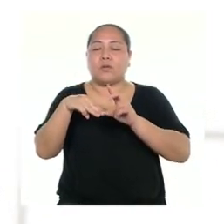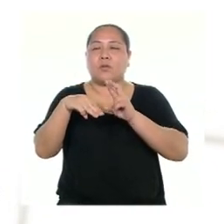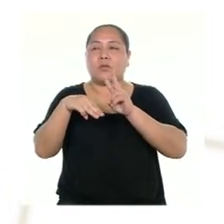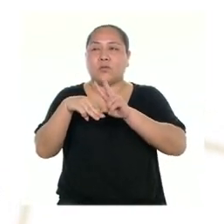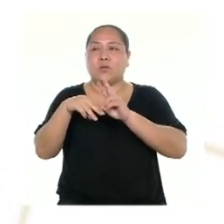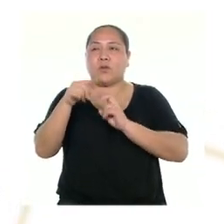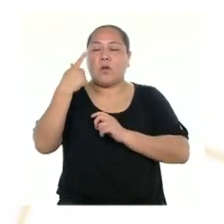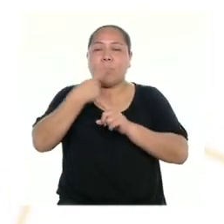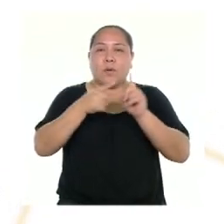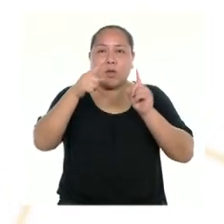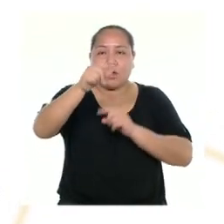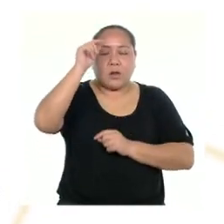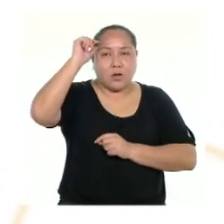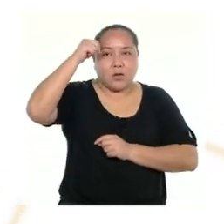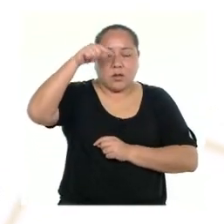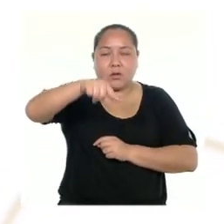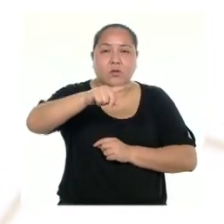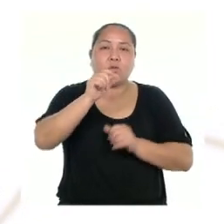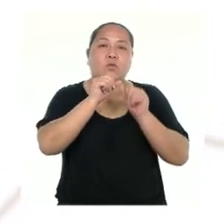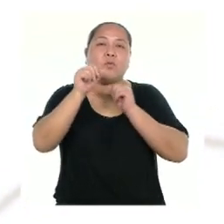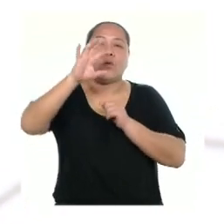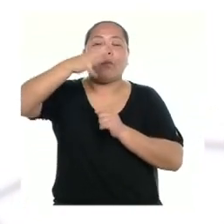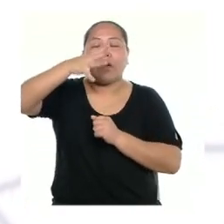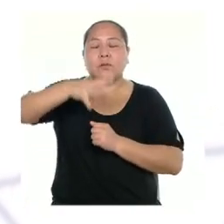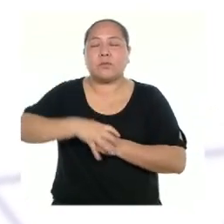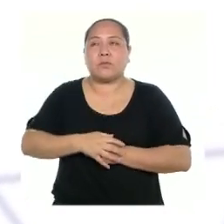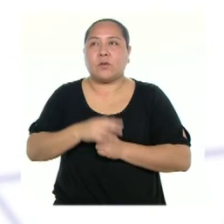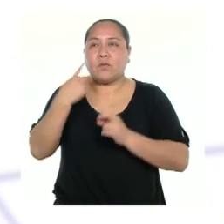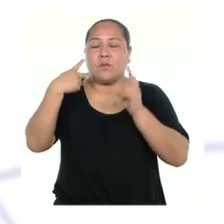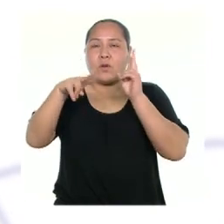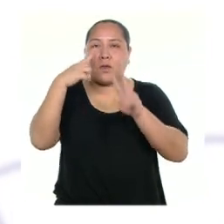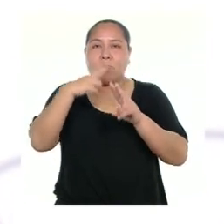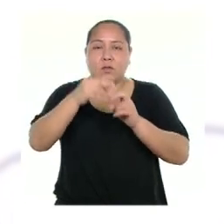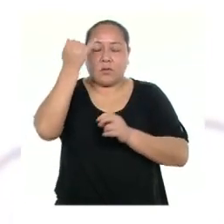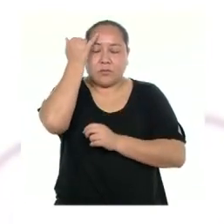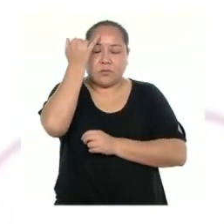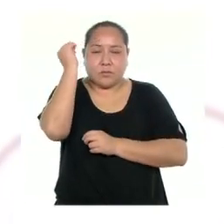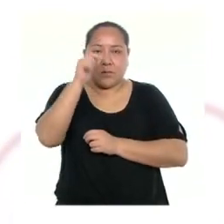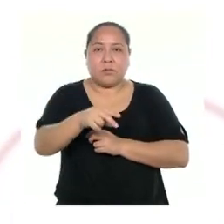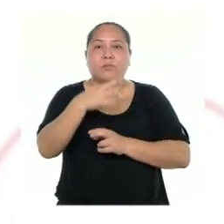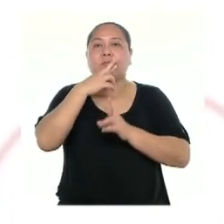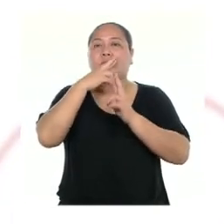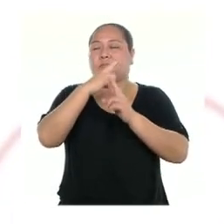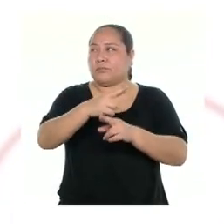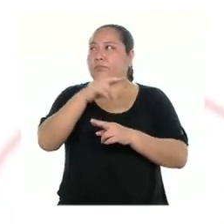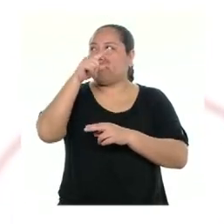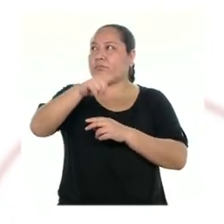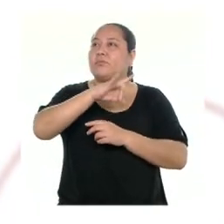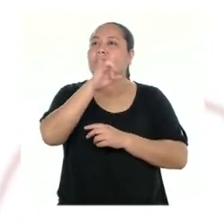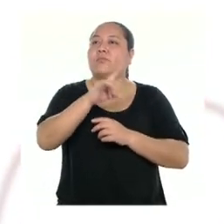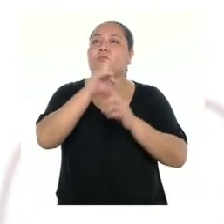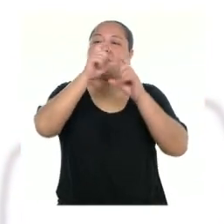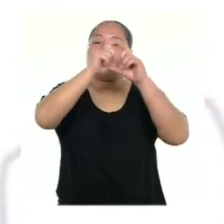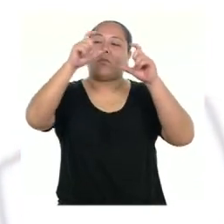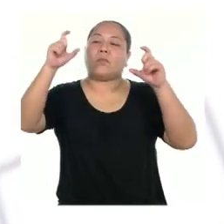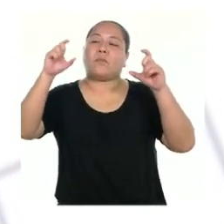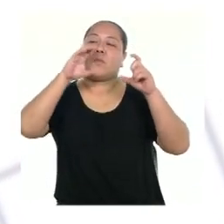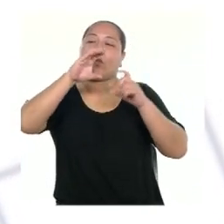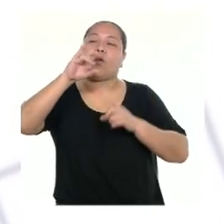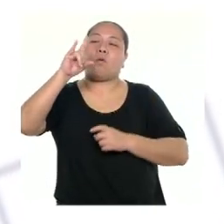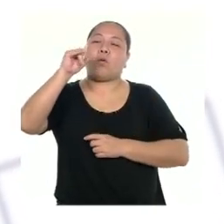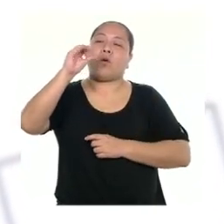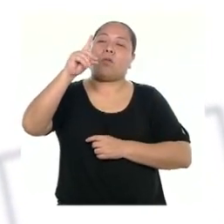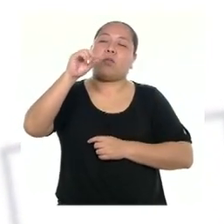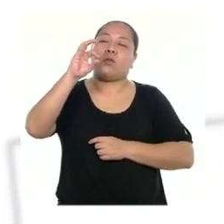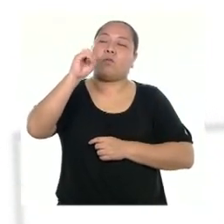recordar que este es un valor aproximado. Viendo nuestro criterio, hemos cumplido con emplear cuadrículas para calcular la medida